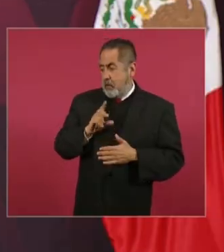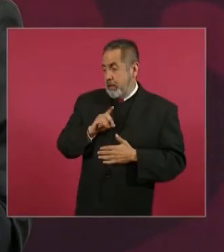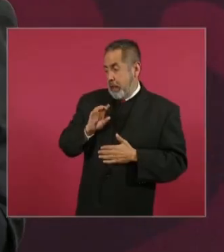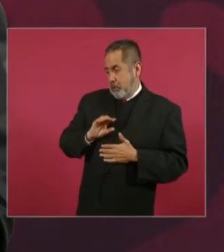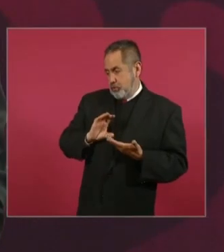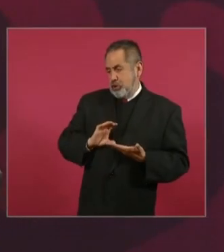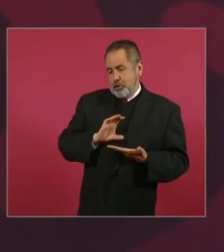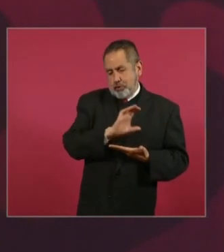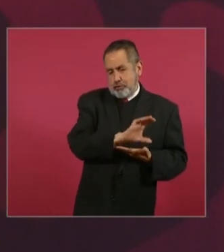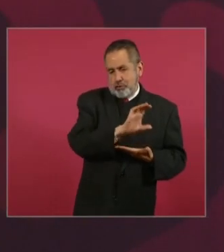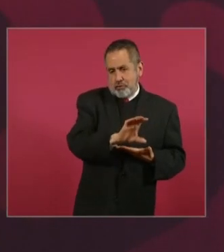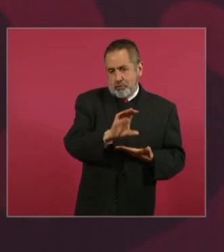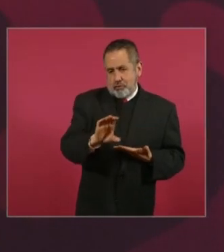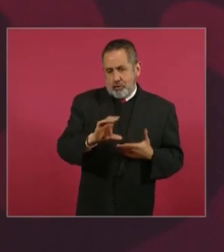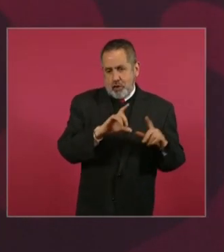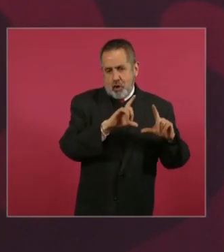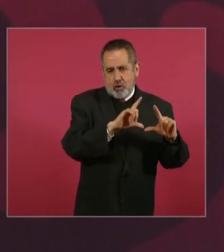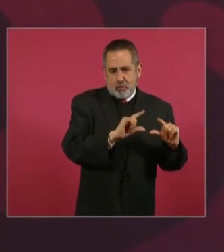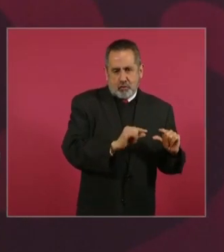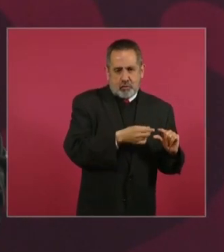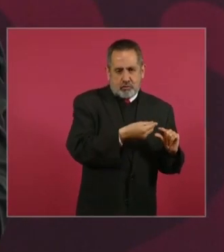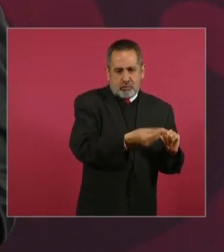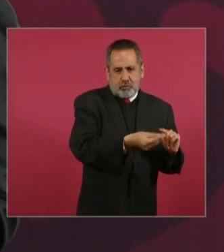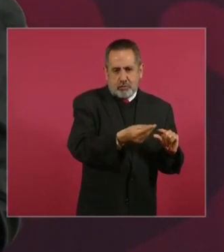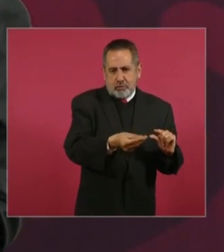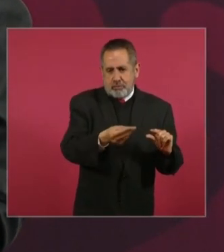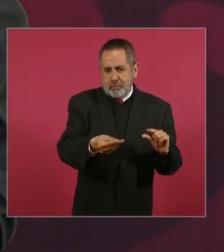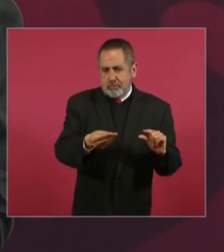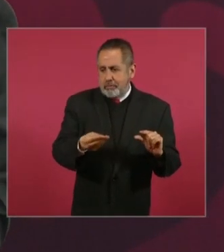Entonces, repartían la utilidad